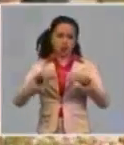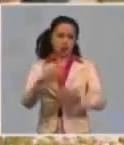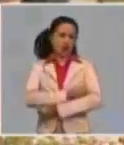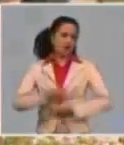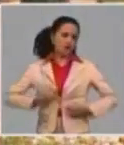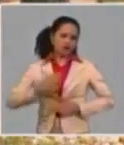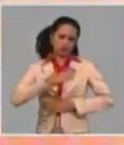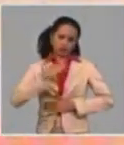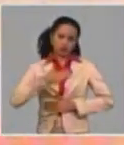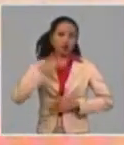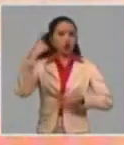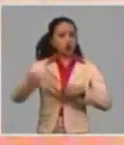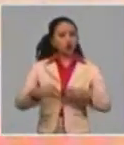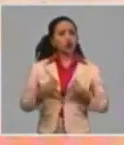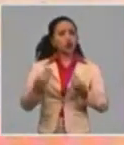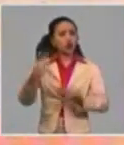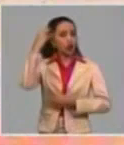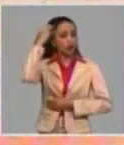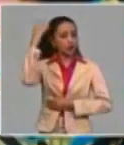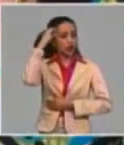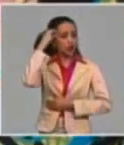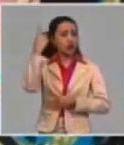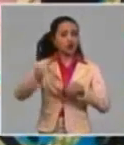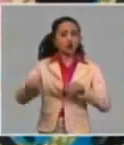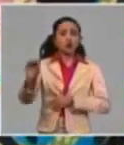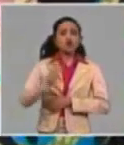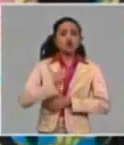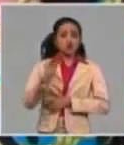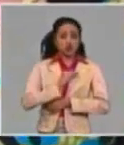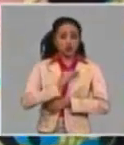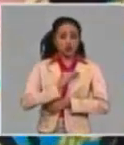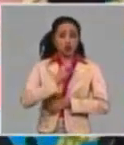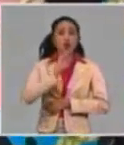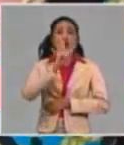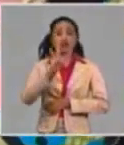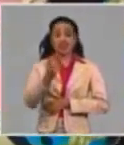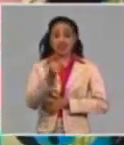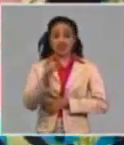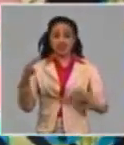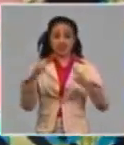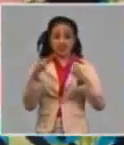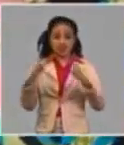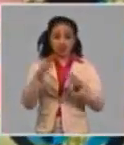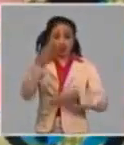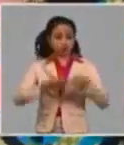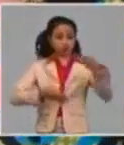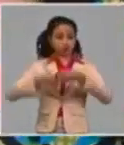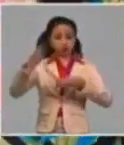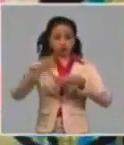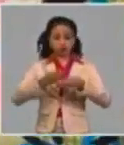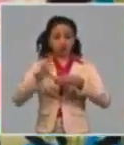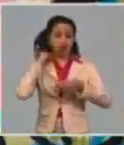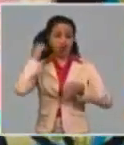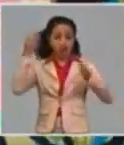vía estatal y subsidios. Tenemos 410 viviendas en todo el año para construir por el plan estatal,